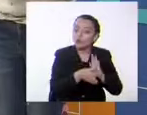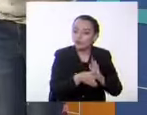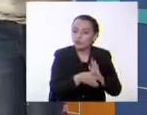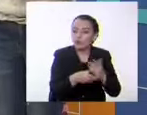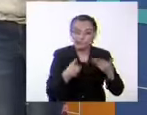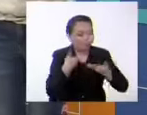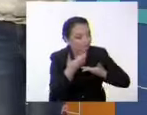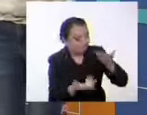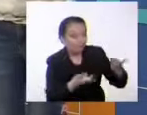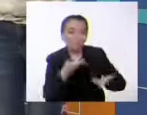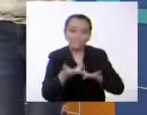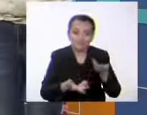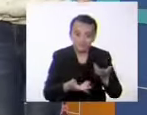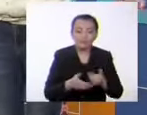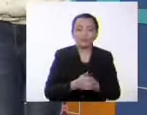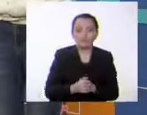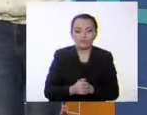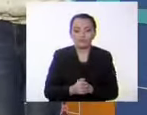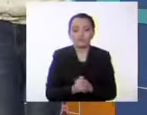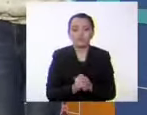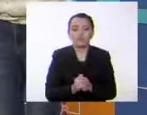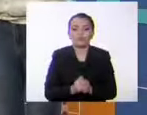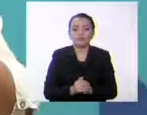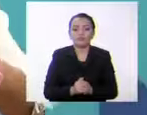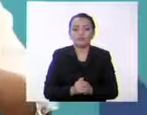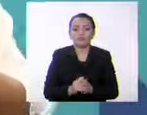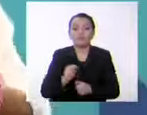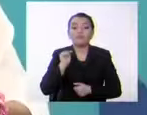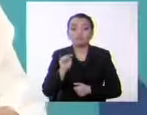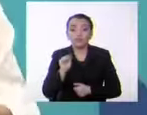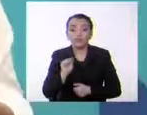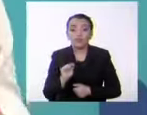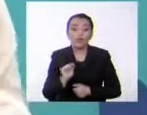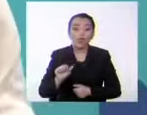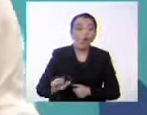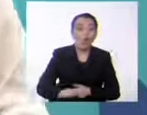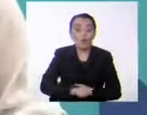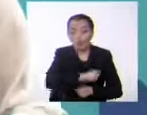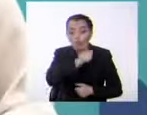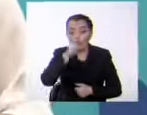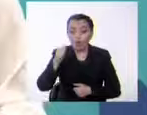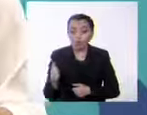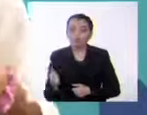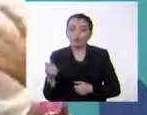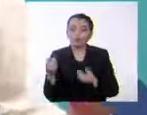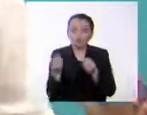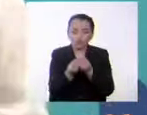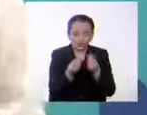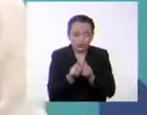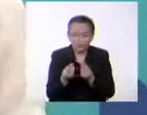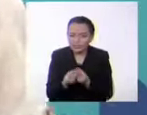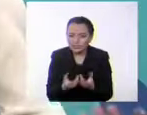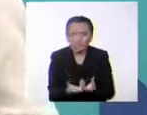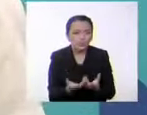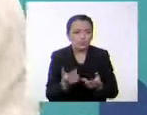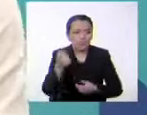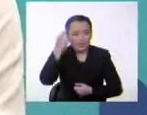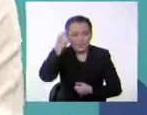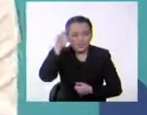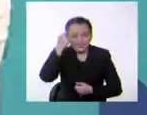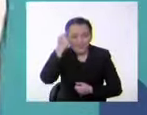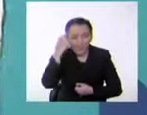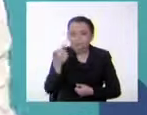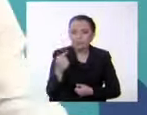manera conjunta las formas de cómo nos socializamos, cómo nos vemos, cómo pensamos, cómo